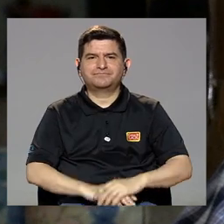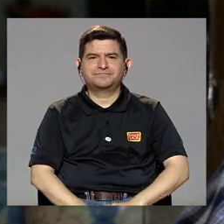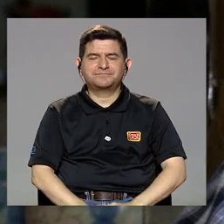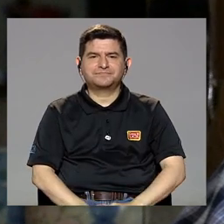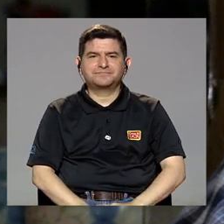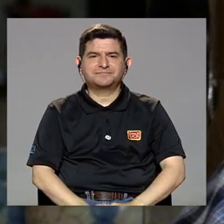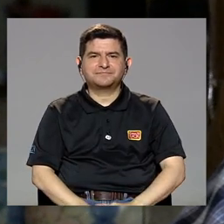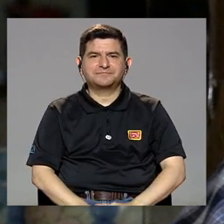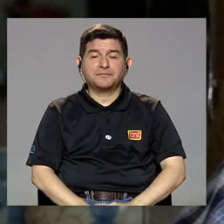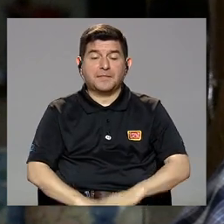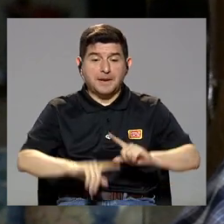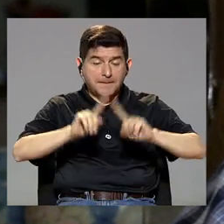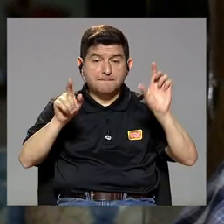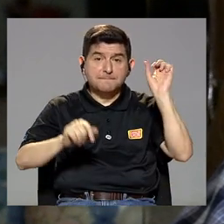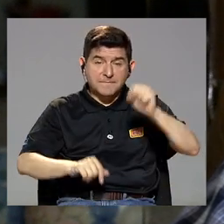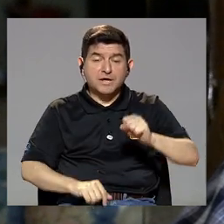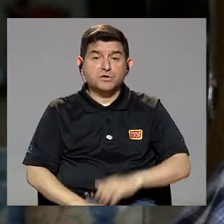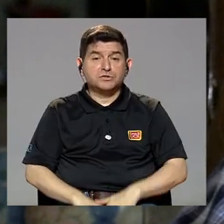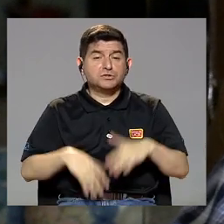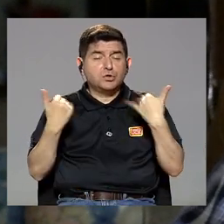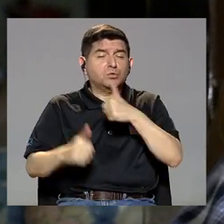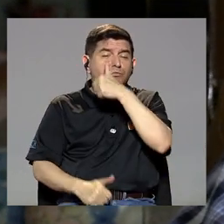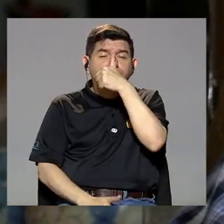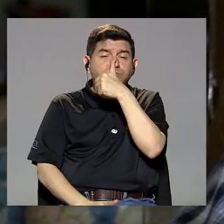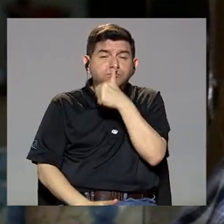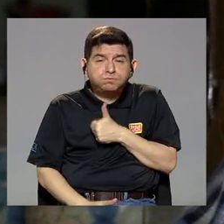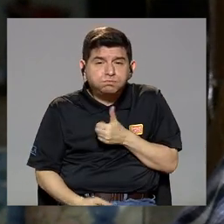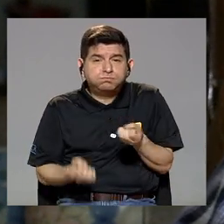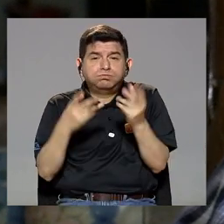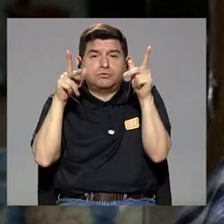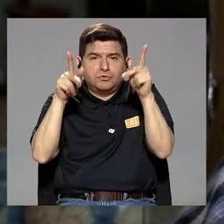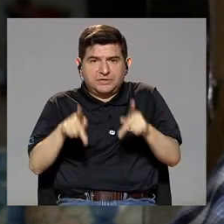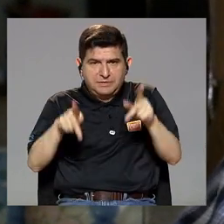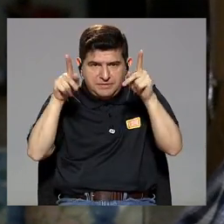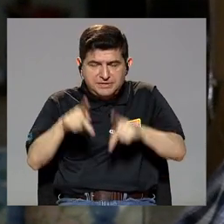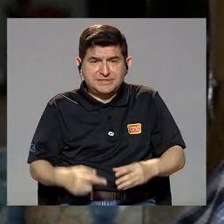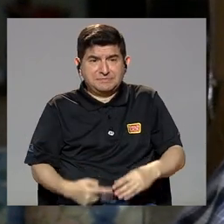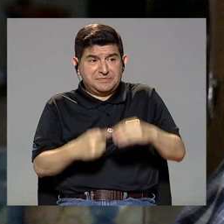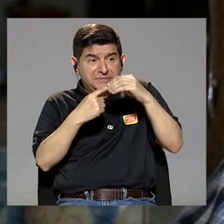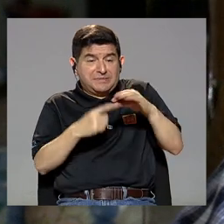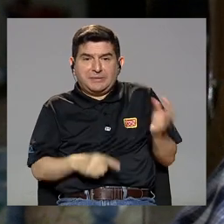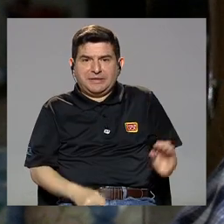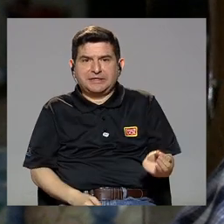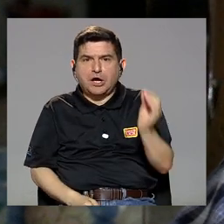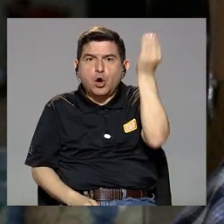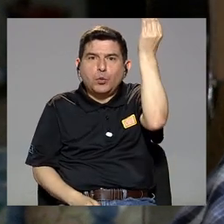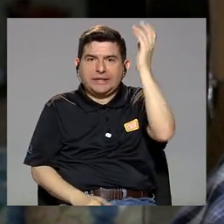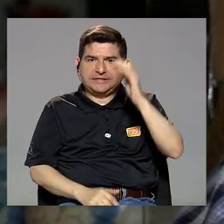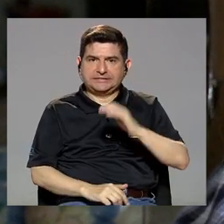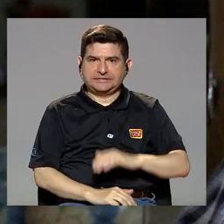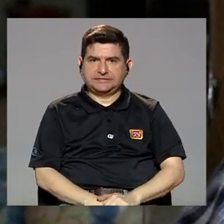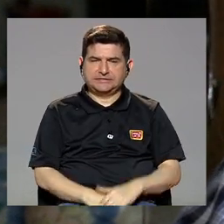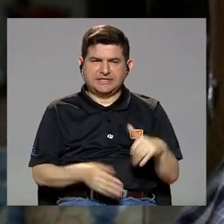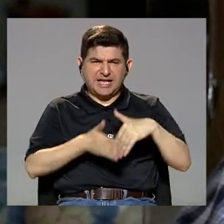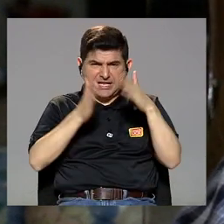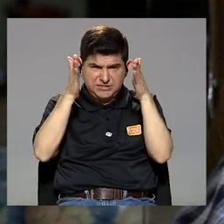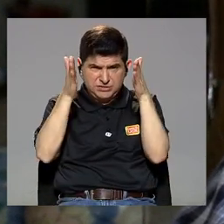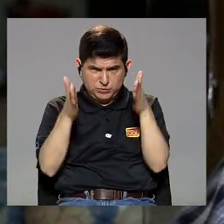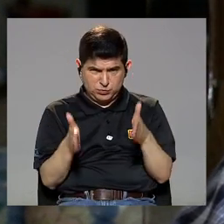pero si fue de gran sacrificio mucha gente principalmente jóvenes estudiantes